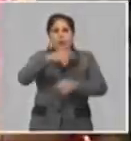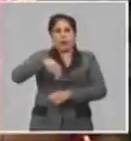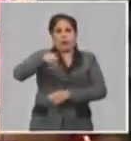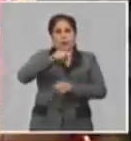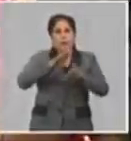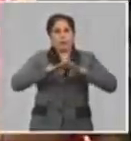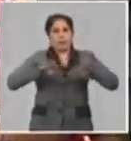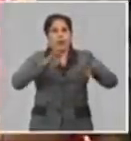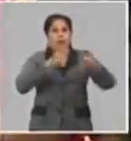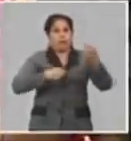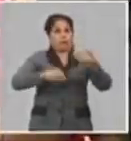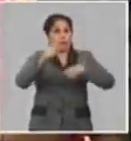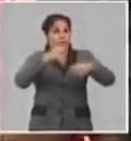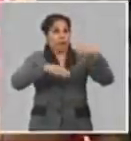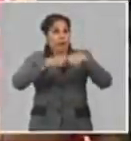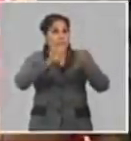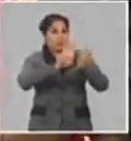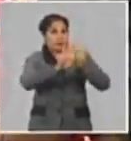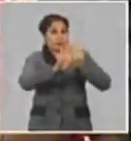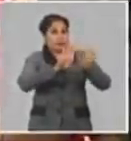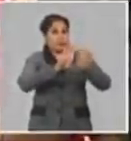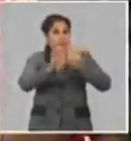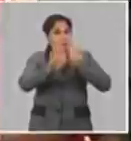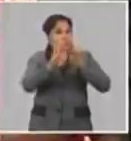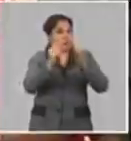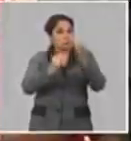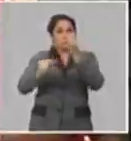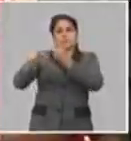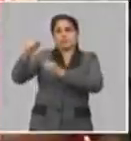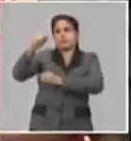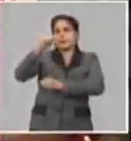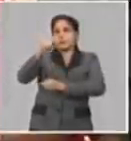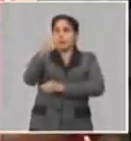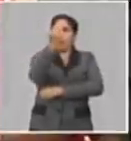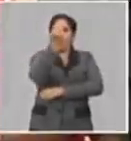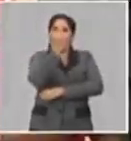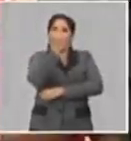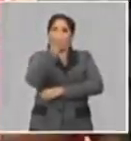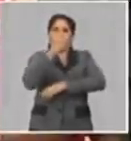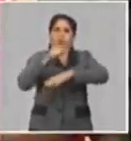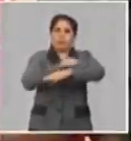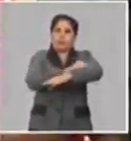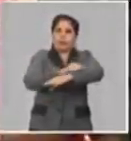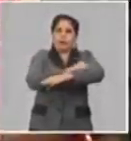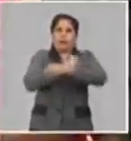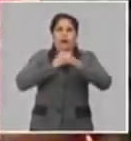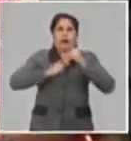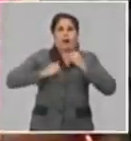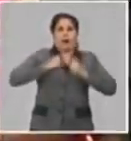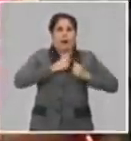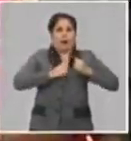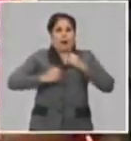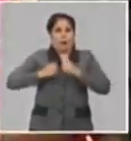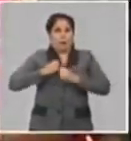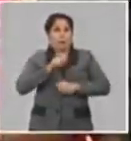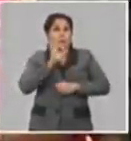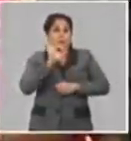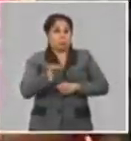las ventas en ambas cadenas tienen un predominio alimentos y aseo. En el caso de alimentos